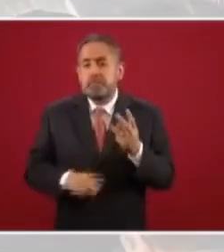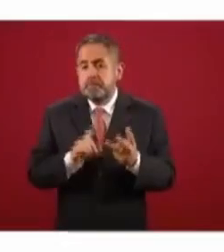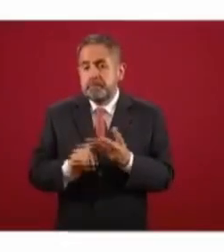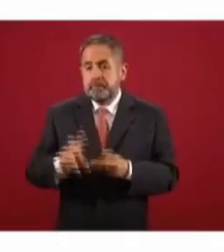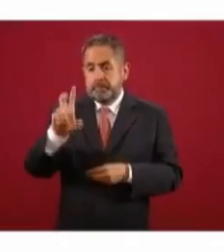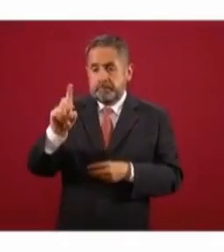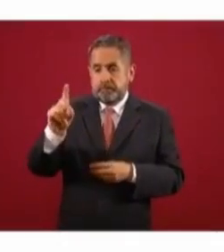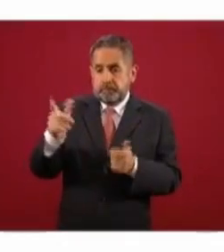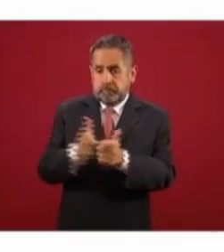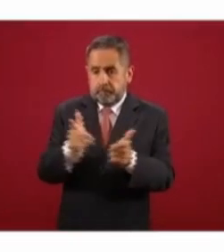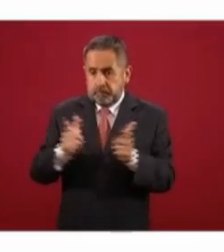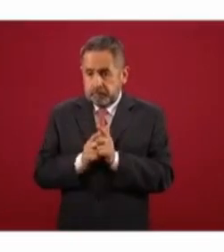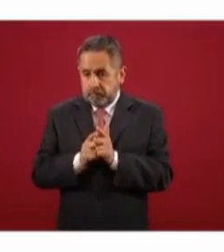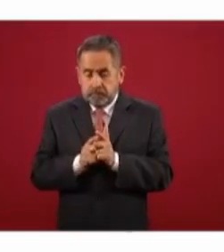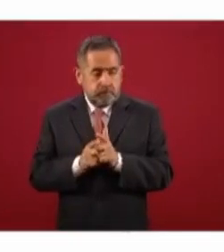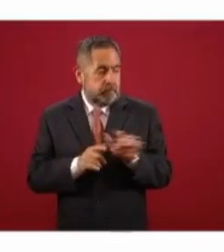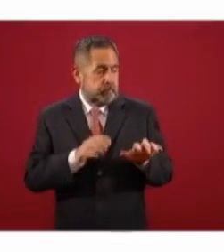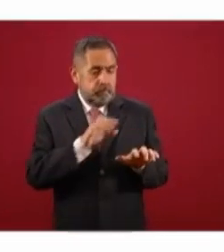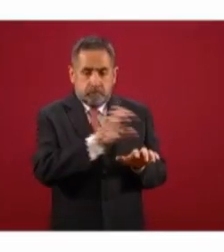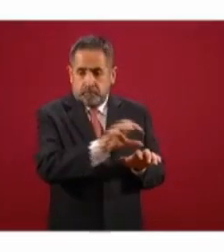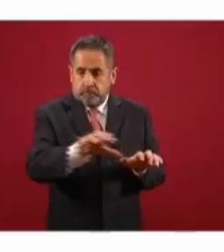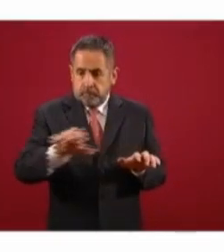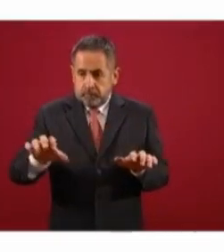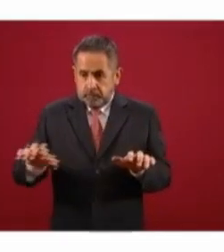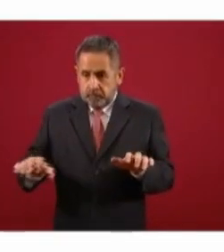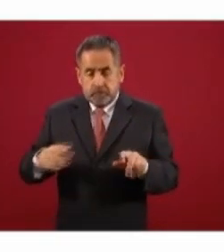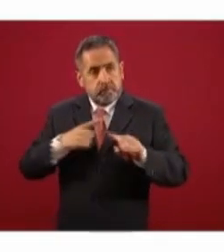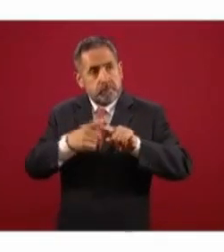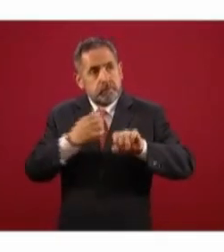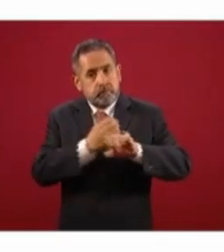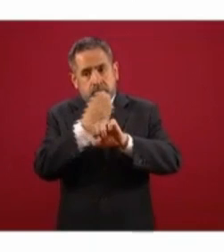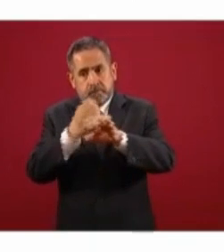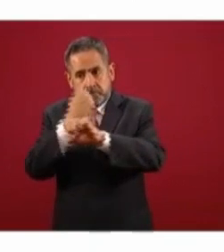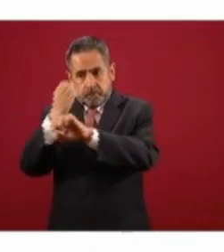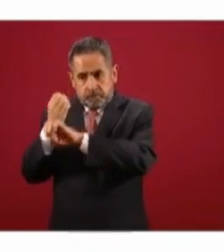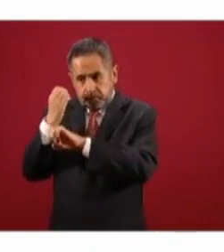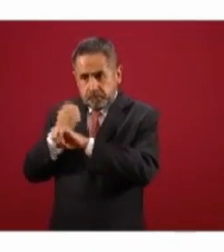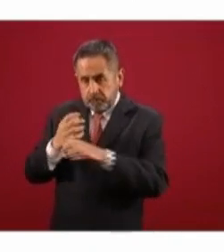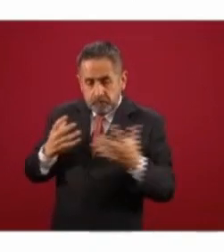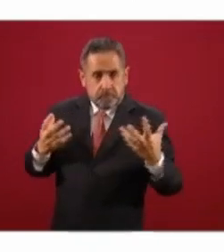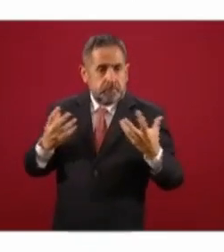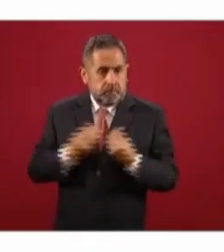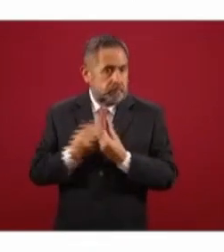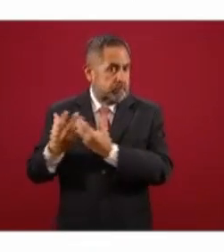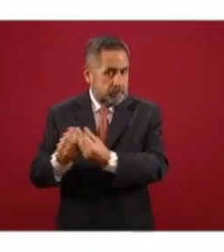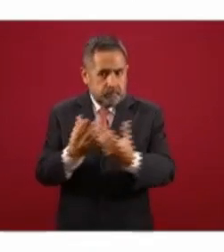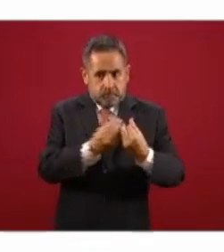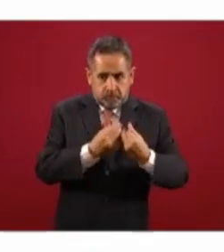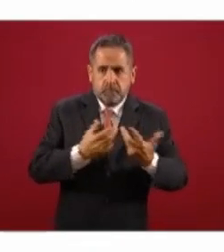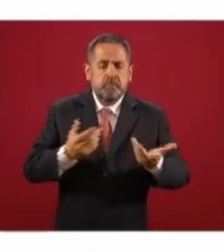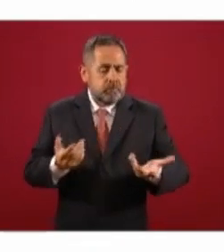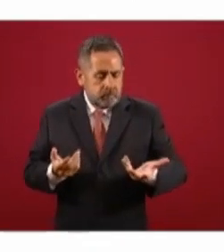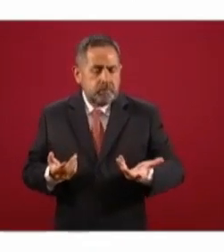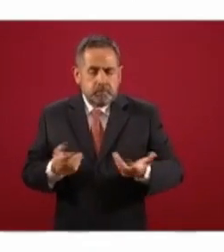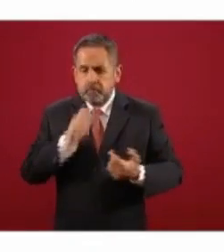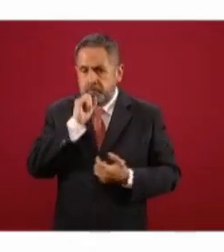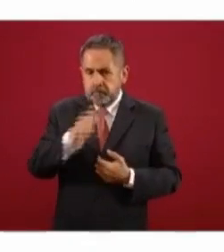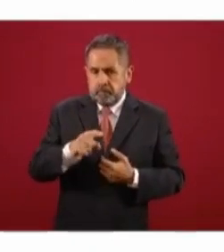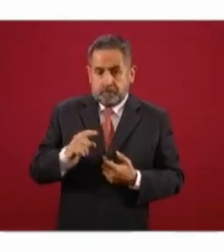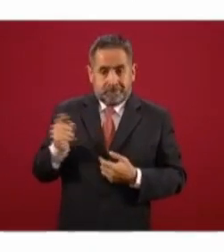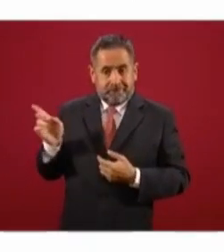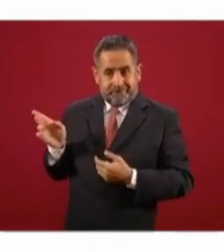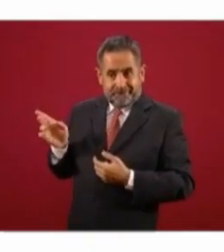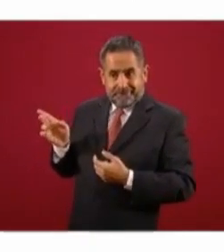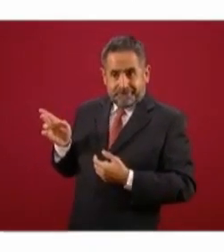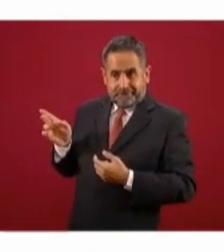grupos interinstitucionales en los diferentes estados del país, donde igual participan el Poder